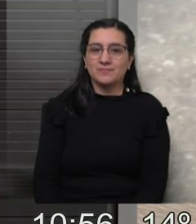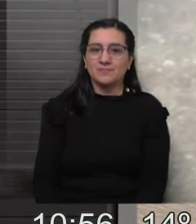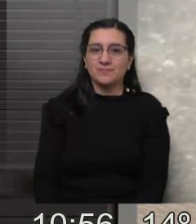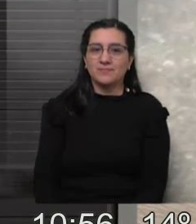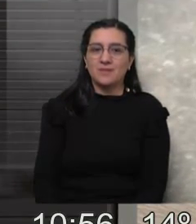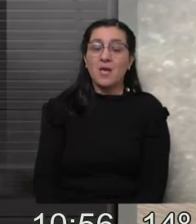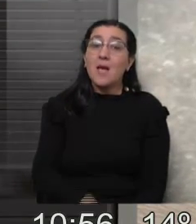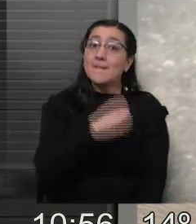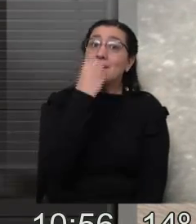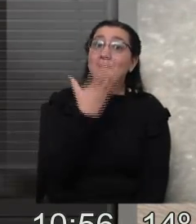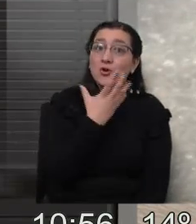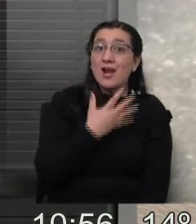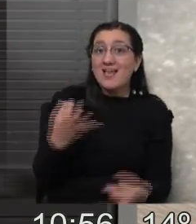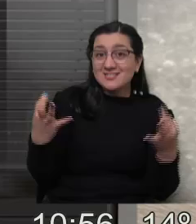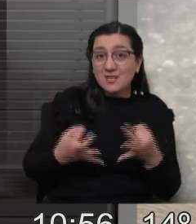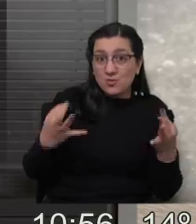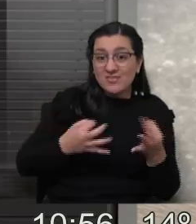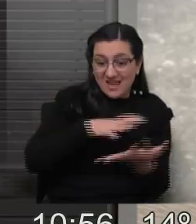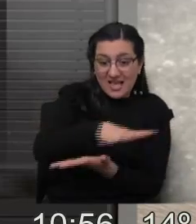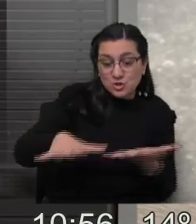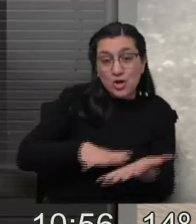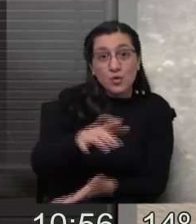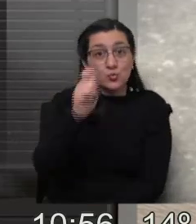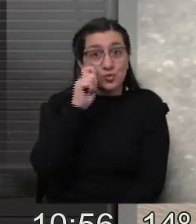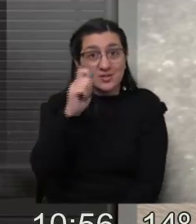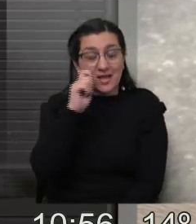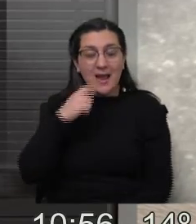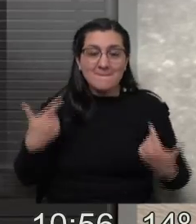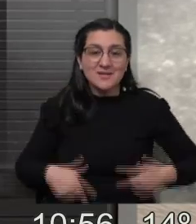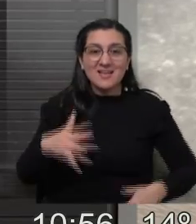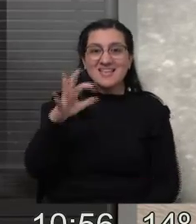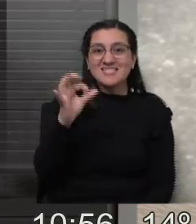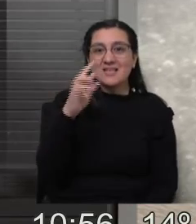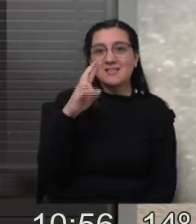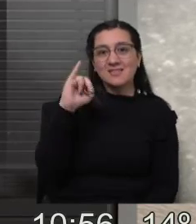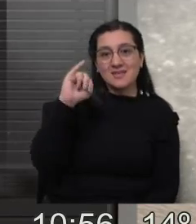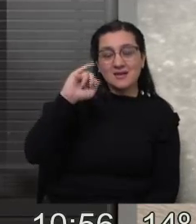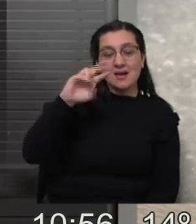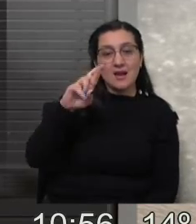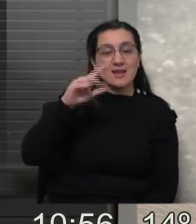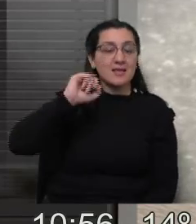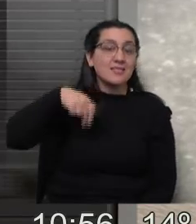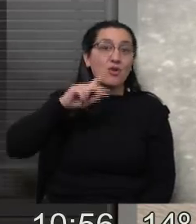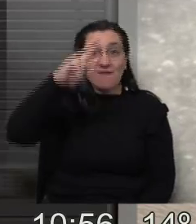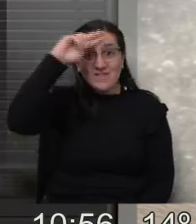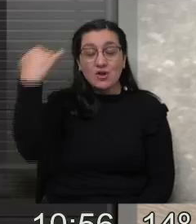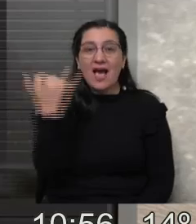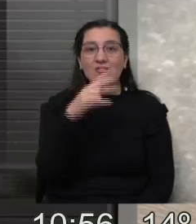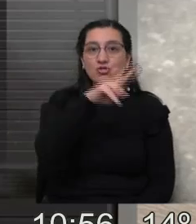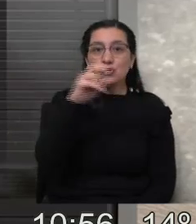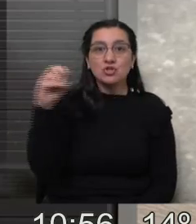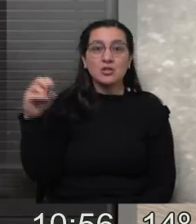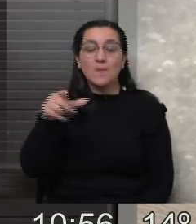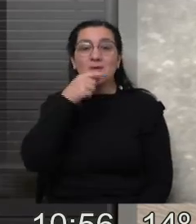Para mejorar la seguridad en las zonas turísticas, el ministro Stirling anunció que en el verano habrá 200 policías